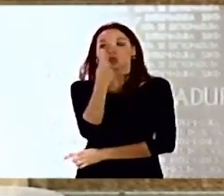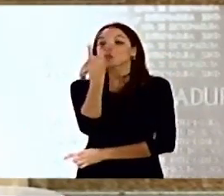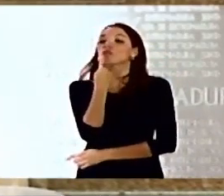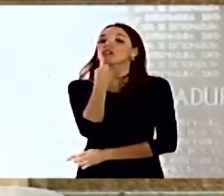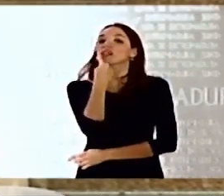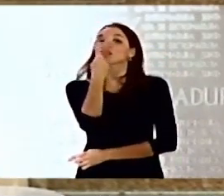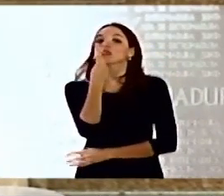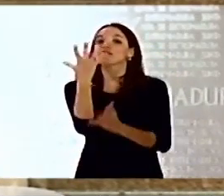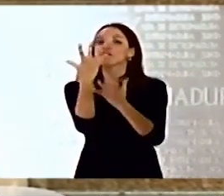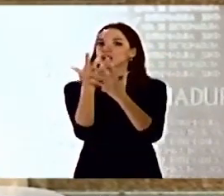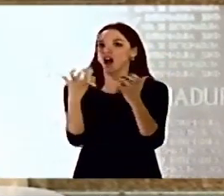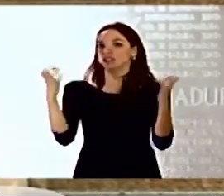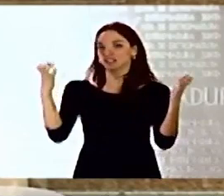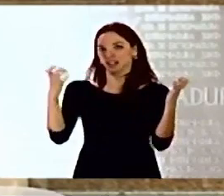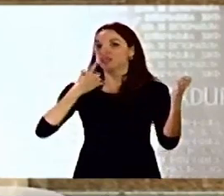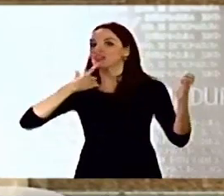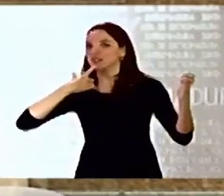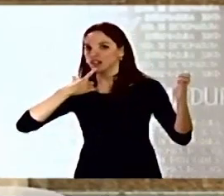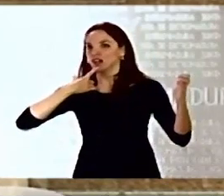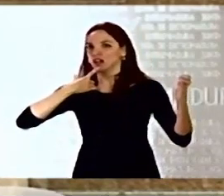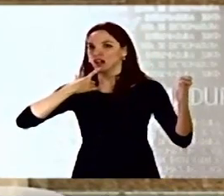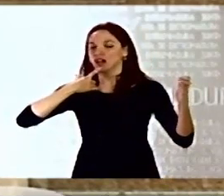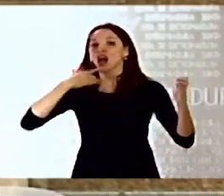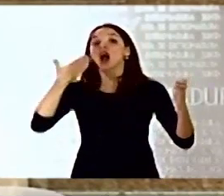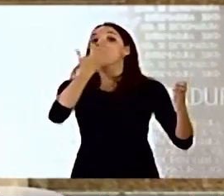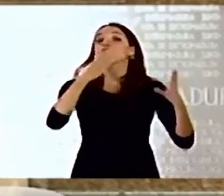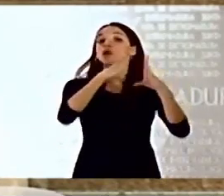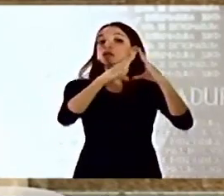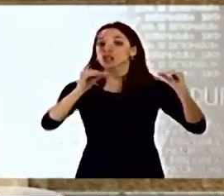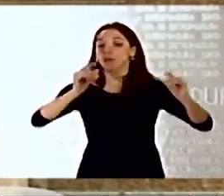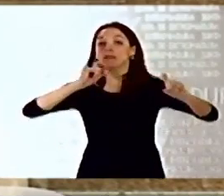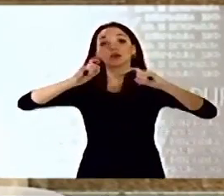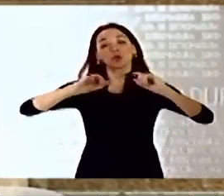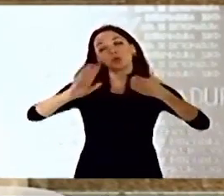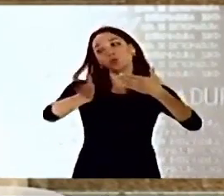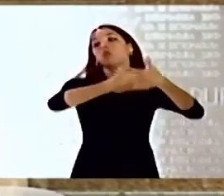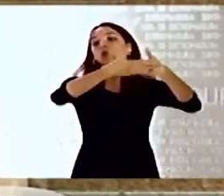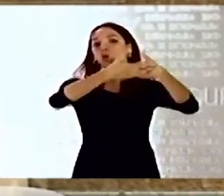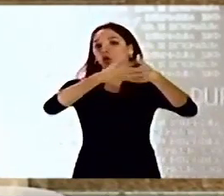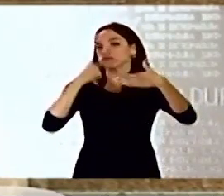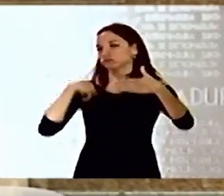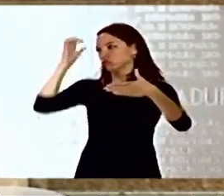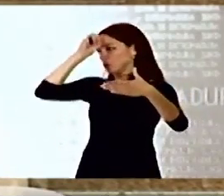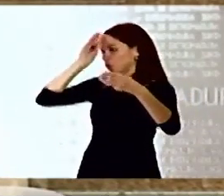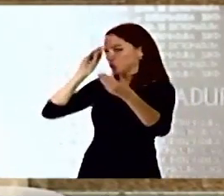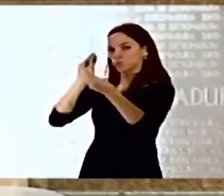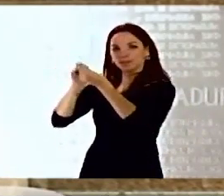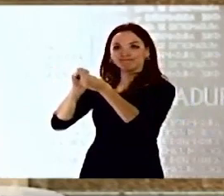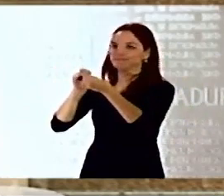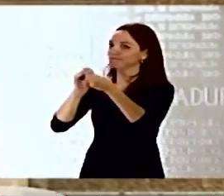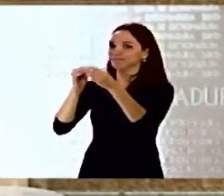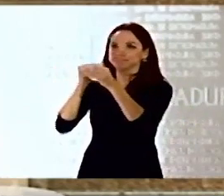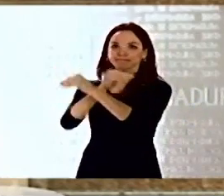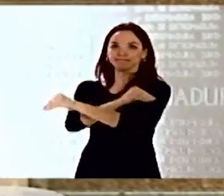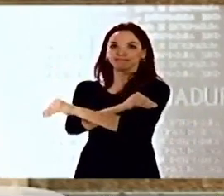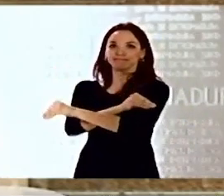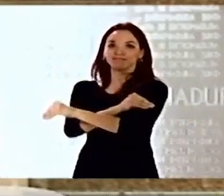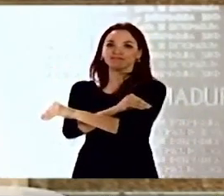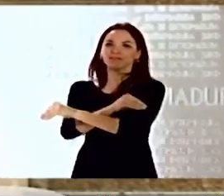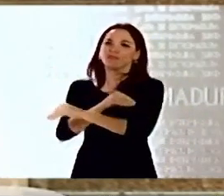dice «yo cerraría las escuelas de periodismo». No compartimos esa decisión, pero también tengo que decirle que por una